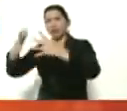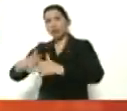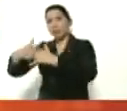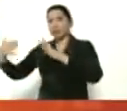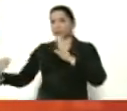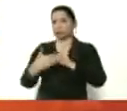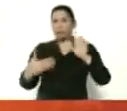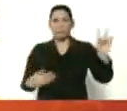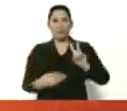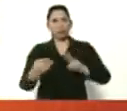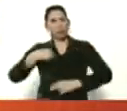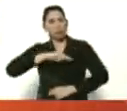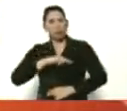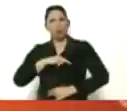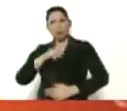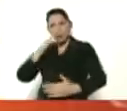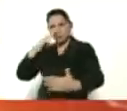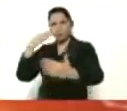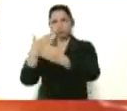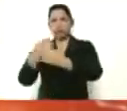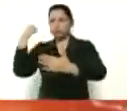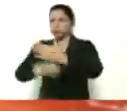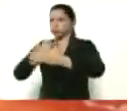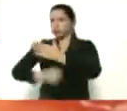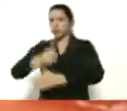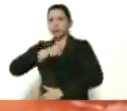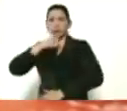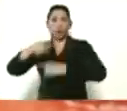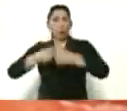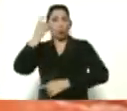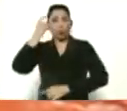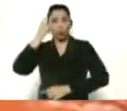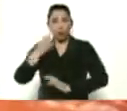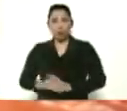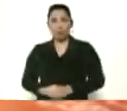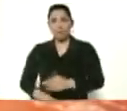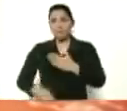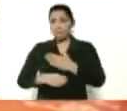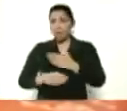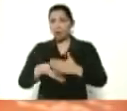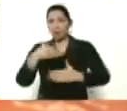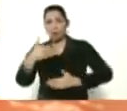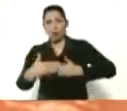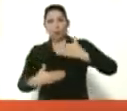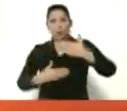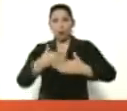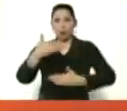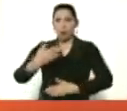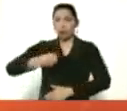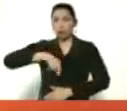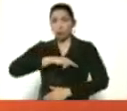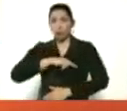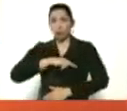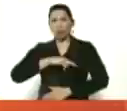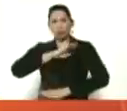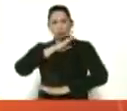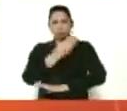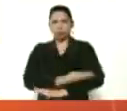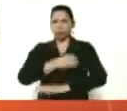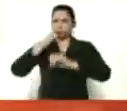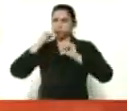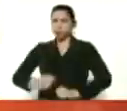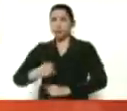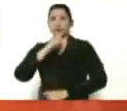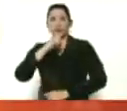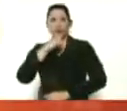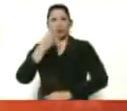que estar golpeando, enfrentando, resistiendo todos los días, y vamos saliendo adelante. nos vamos haciendo fuertes. La